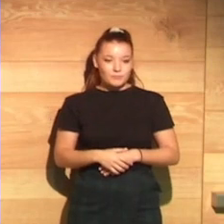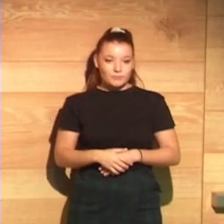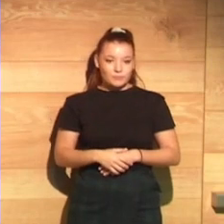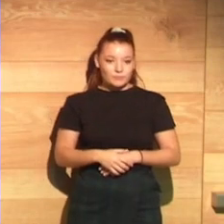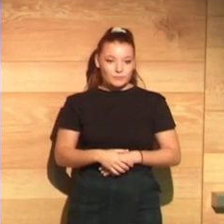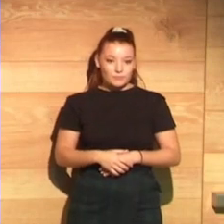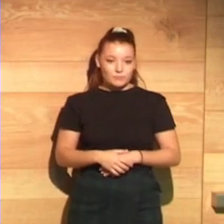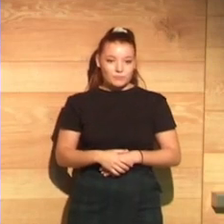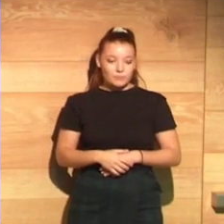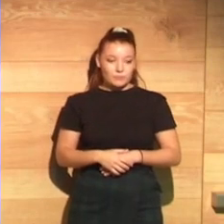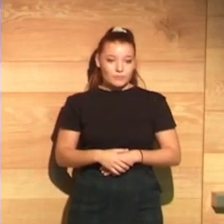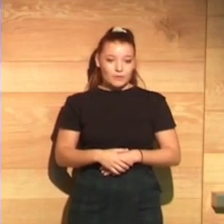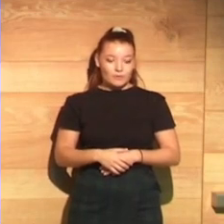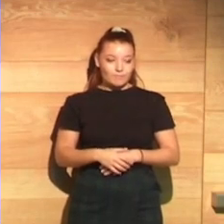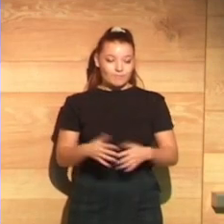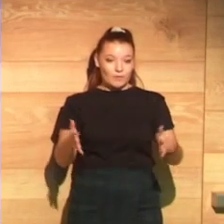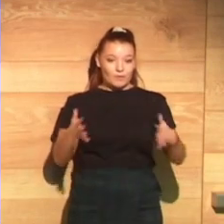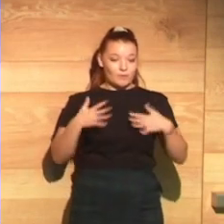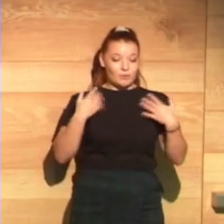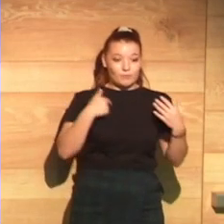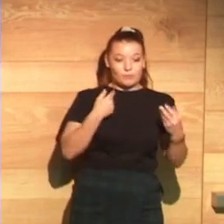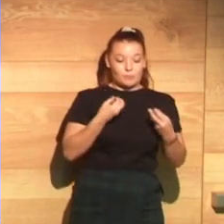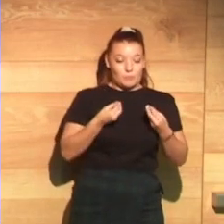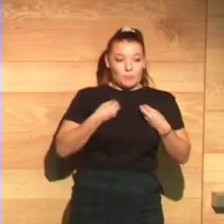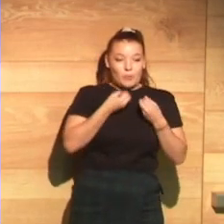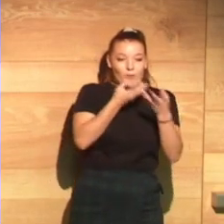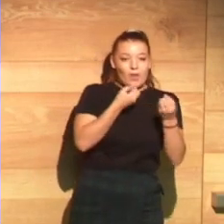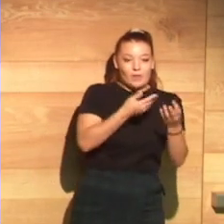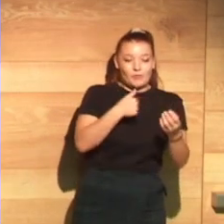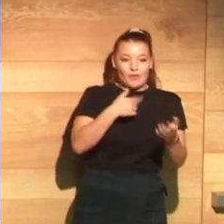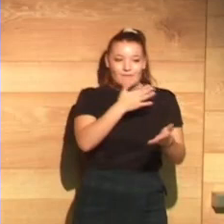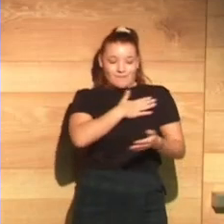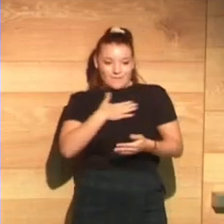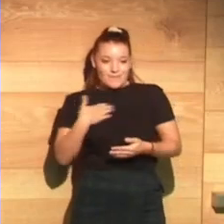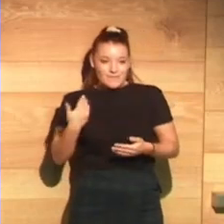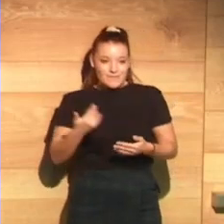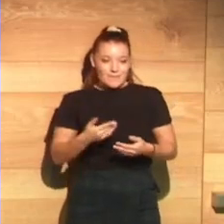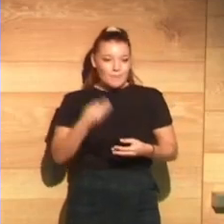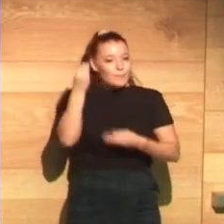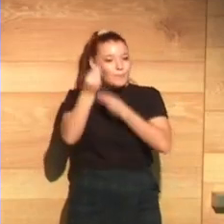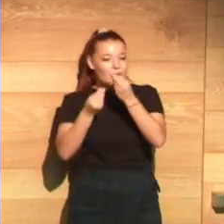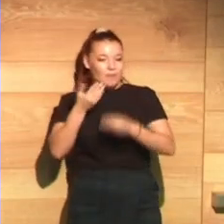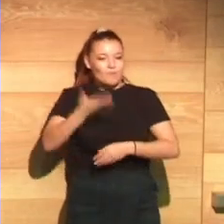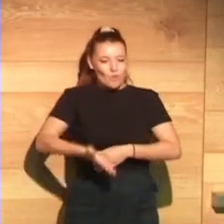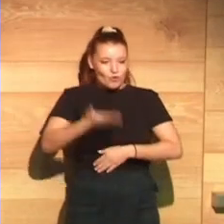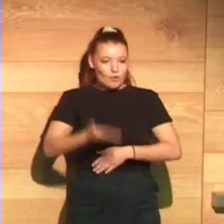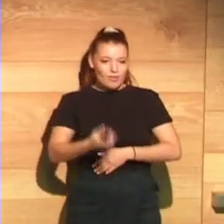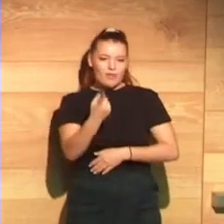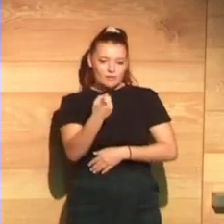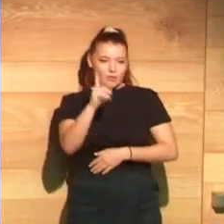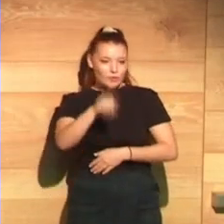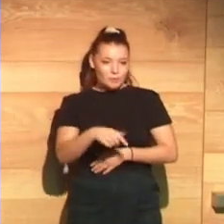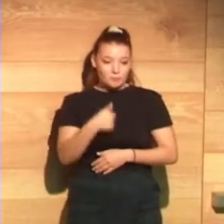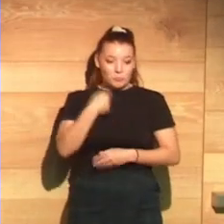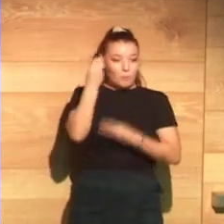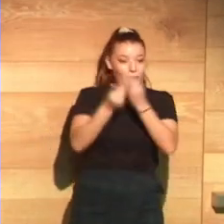que ha sido como de repente lo que me ha hecho querer hacer esa biografía y considerar que era necesario.